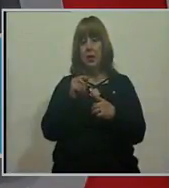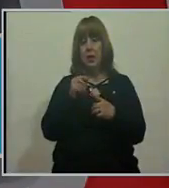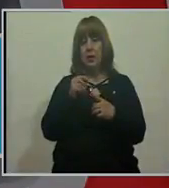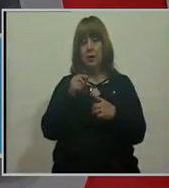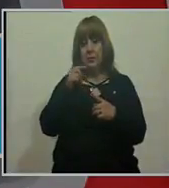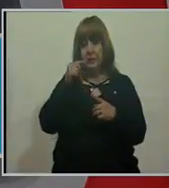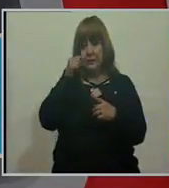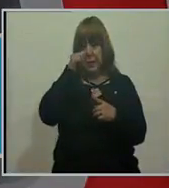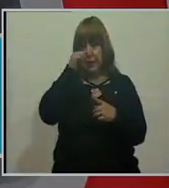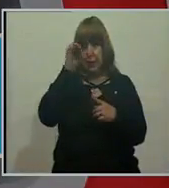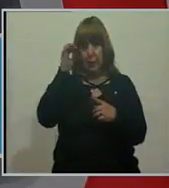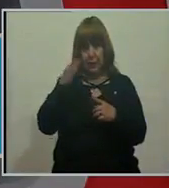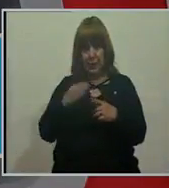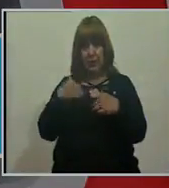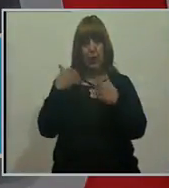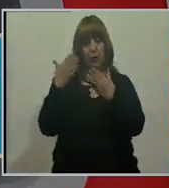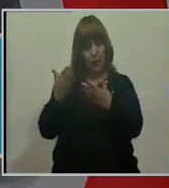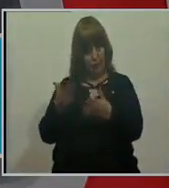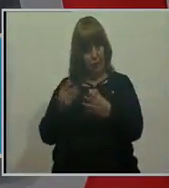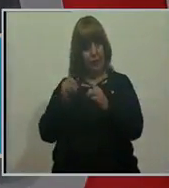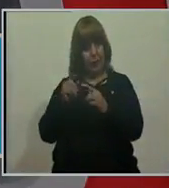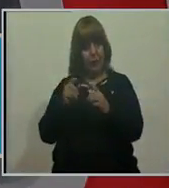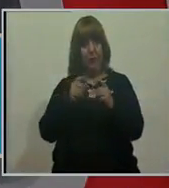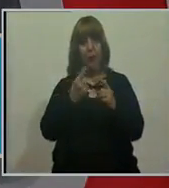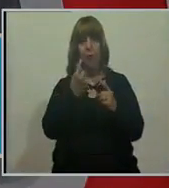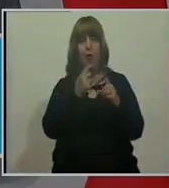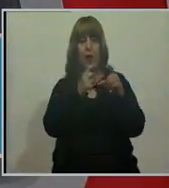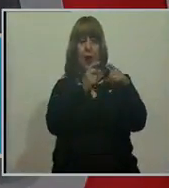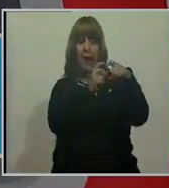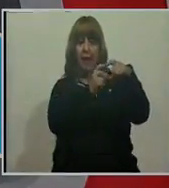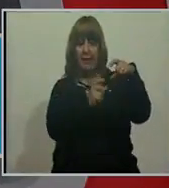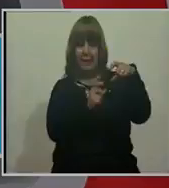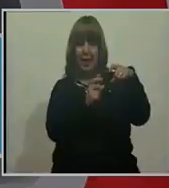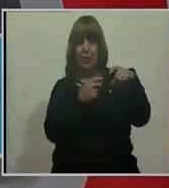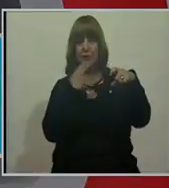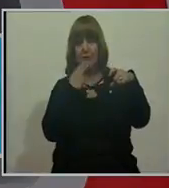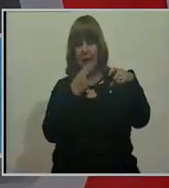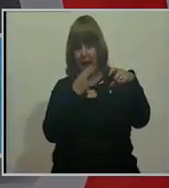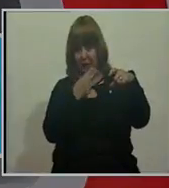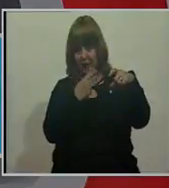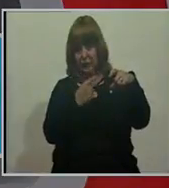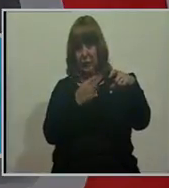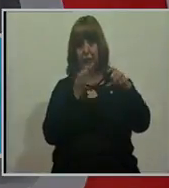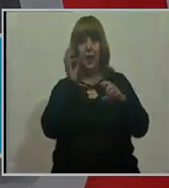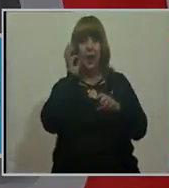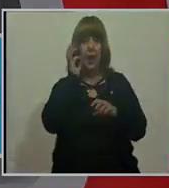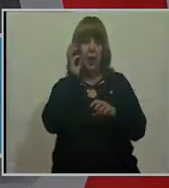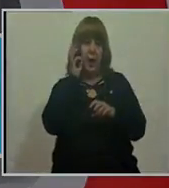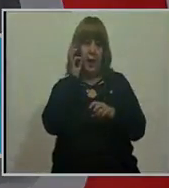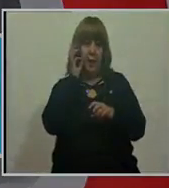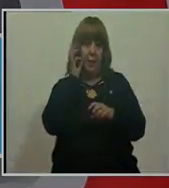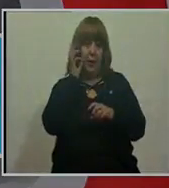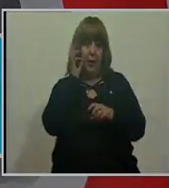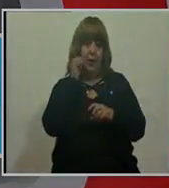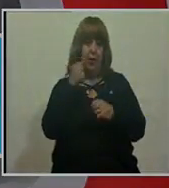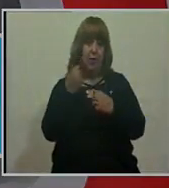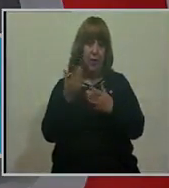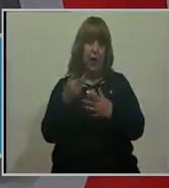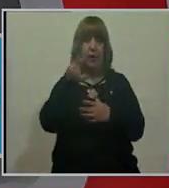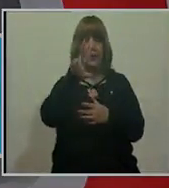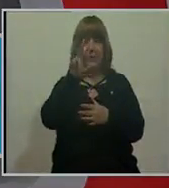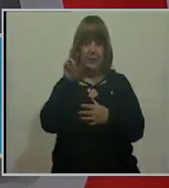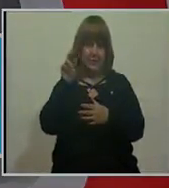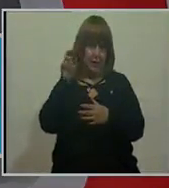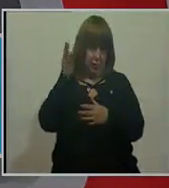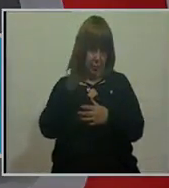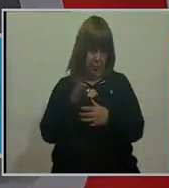del 7? Me parece que es el 7, no es mucho más igual, que eso. ¿Eh? Igual es poco lo que un les deja un caramelo te deja el 300%. Vamos a hablar